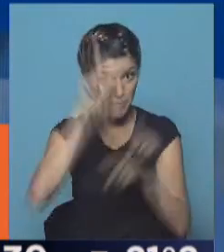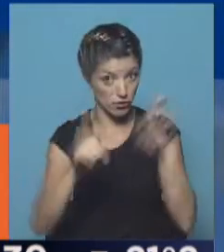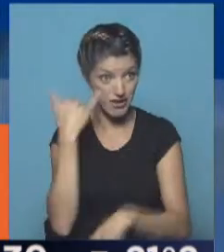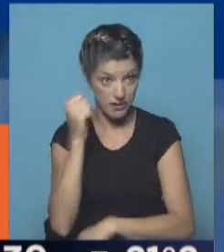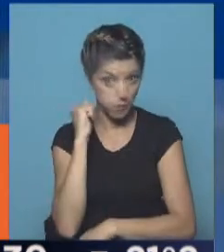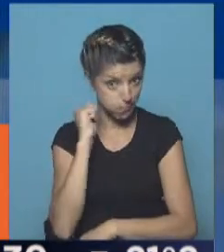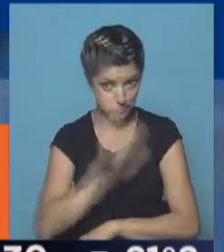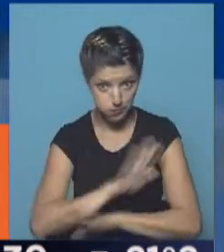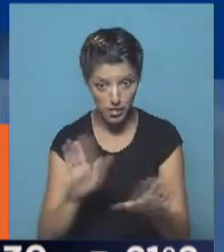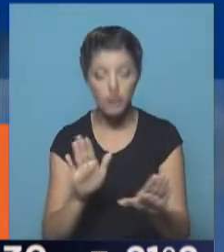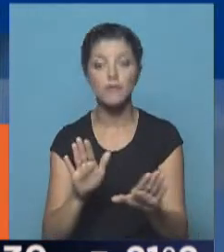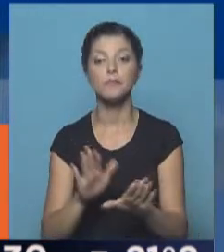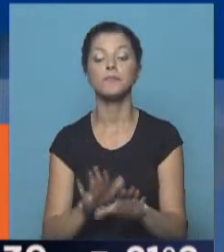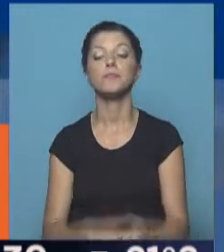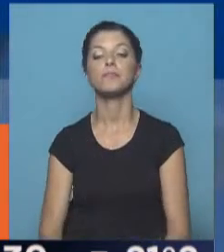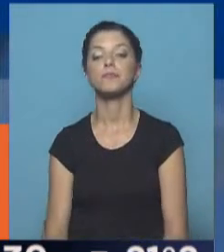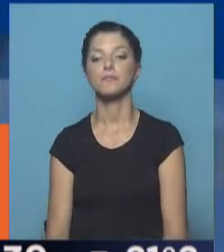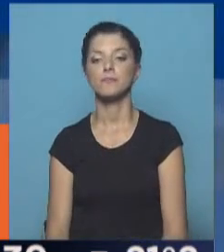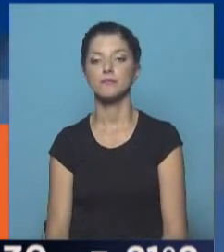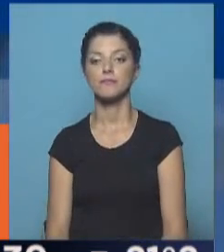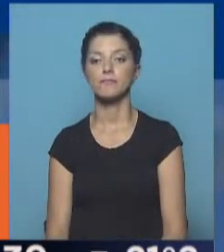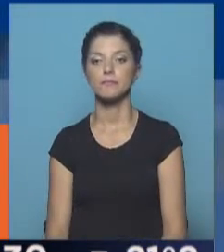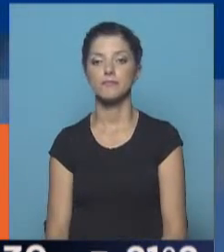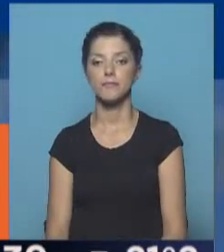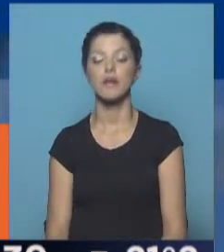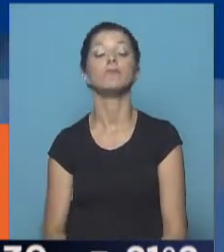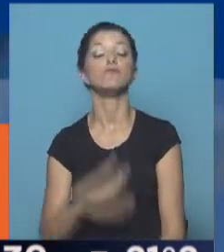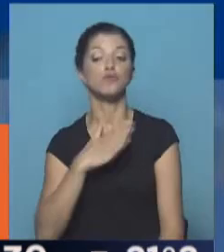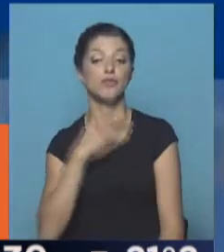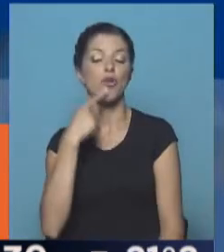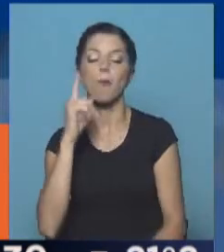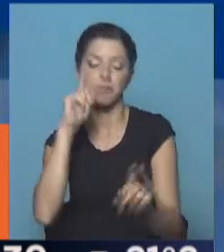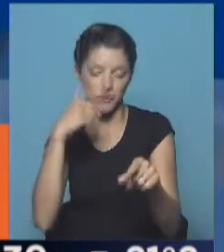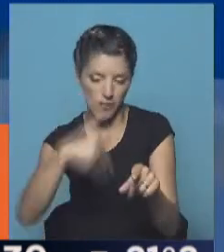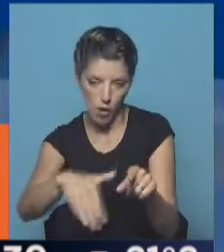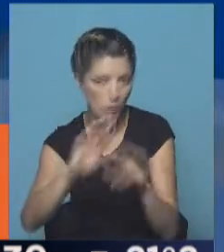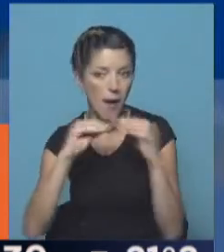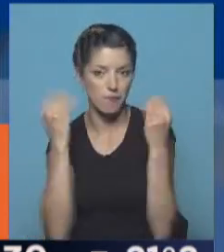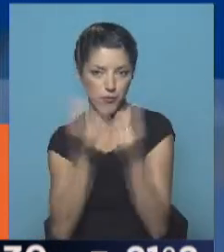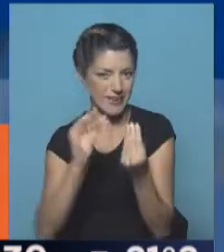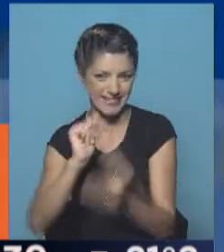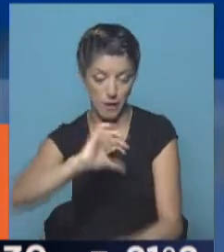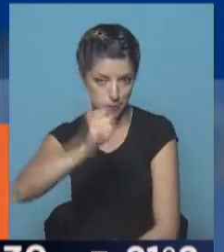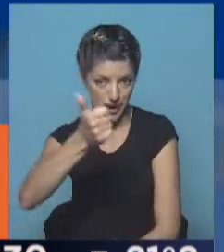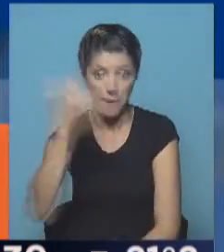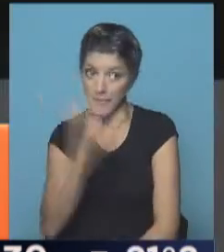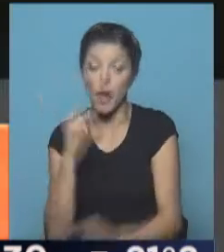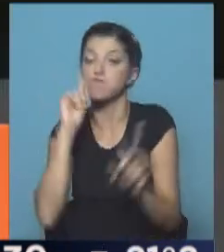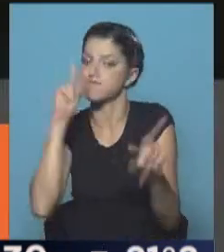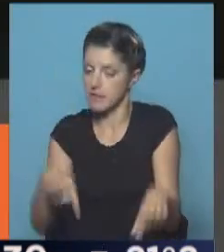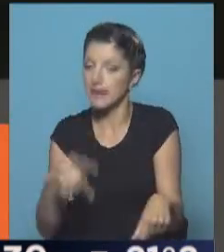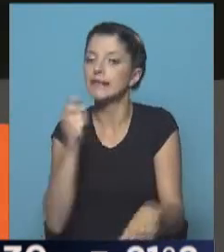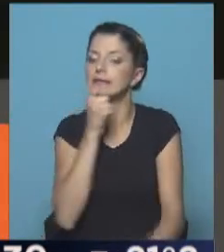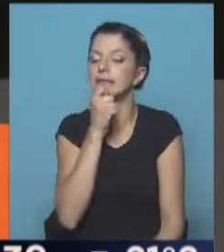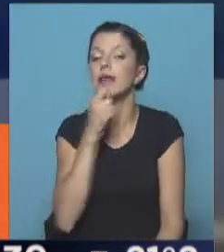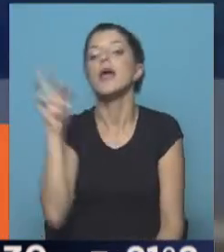y te digo que si bien realmente esto es impredecible, hablamos detrás de cámara de que esto no se sabe verdaderamente, y Hillary, si